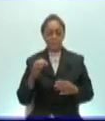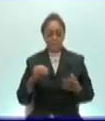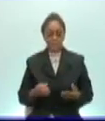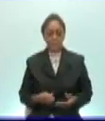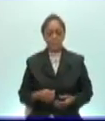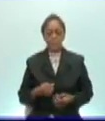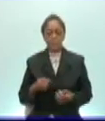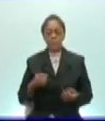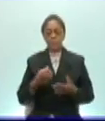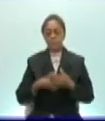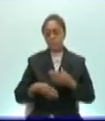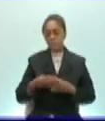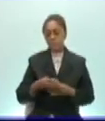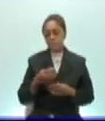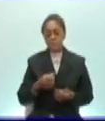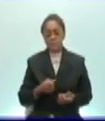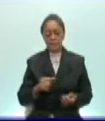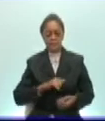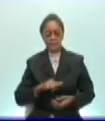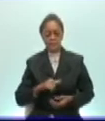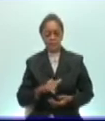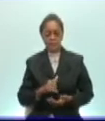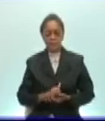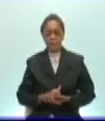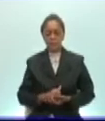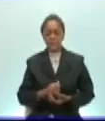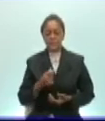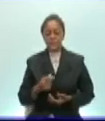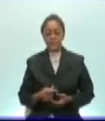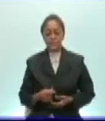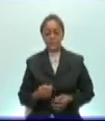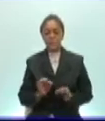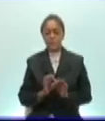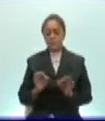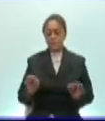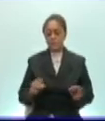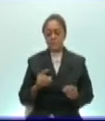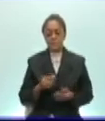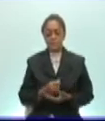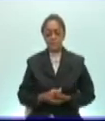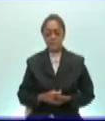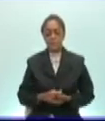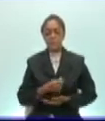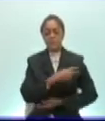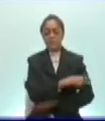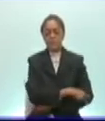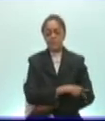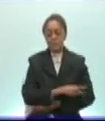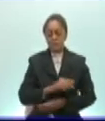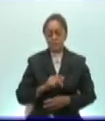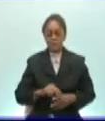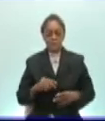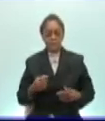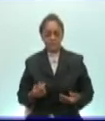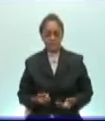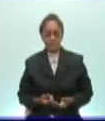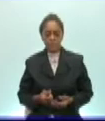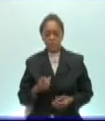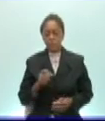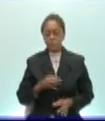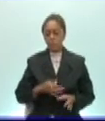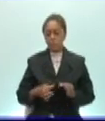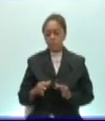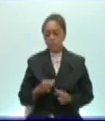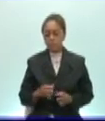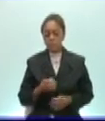en contra de ella. También un caso muy específico se dio en el país, sobre todo con un